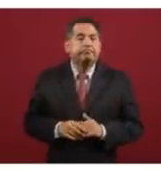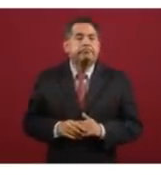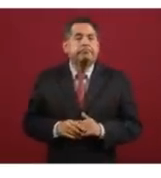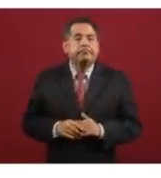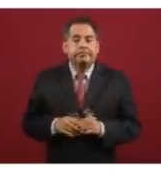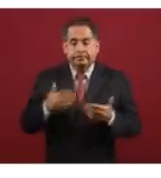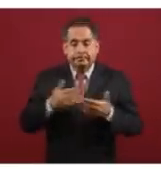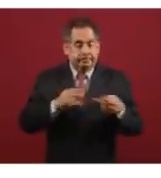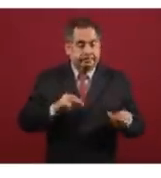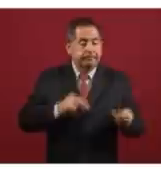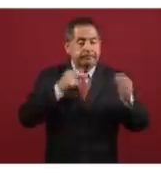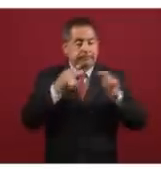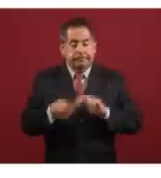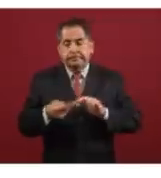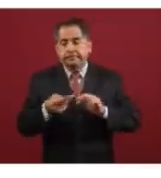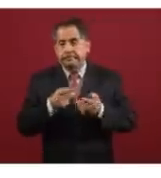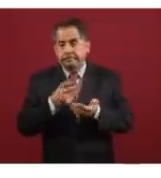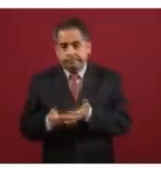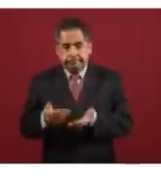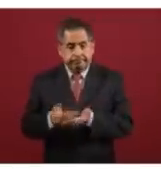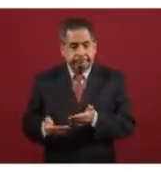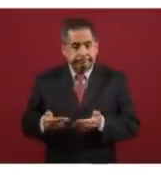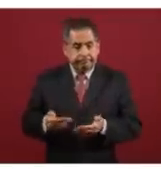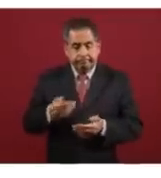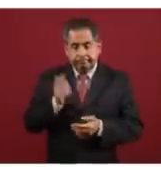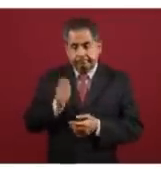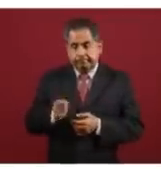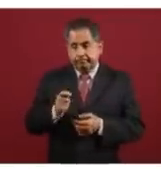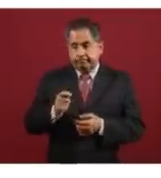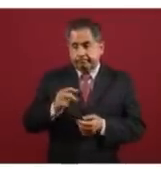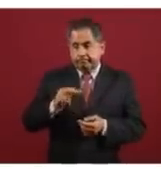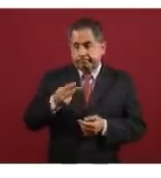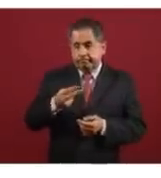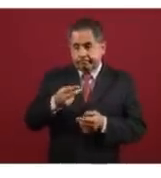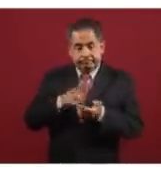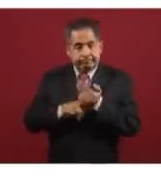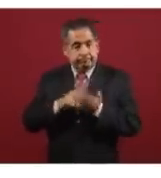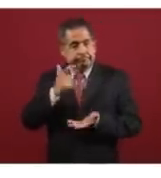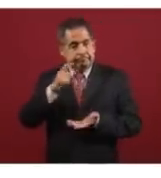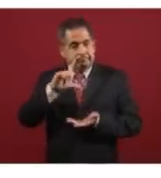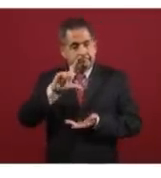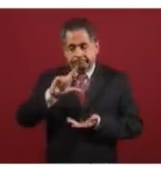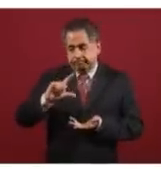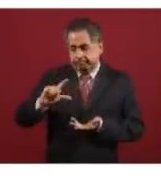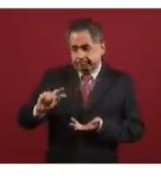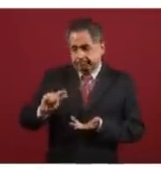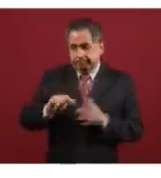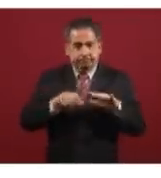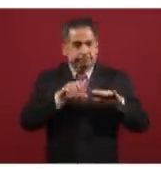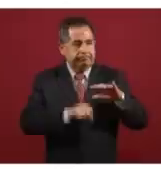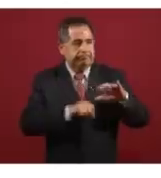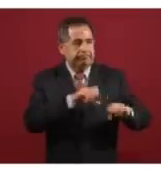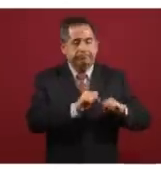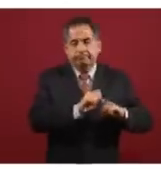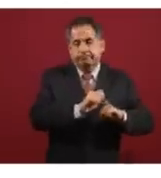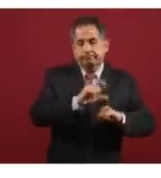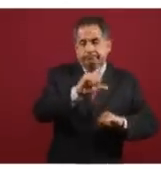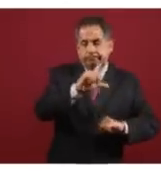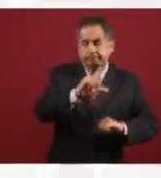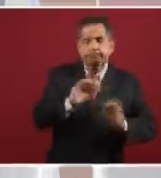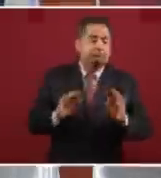los fallecidos, los agresores fallecidos, aquí es el punto de inflexión y empieza a reducirse, y los detenidos a incrementarse.